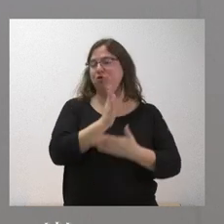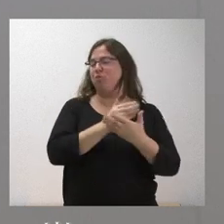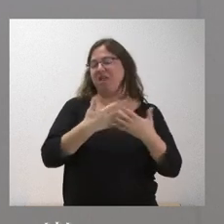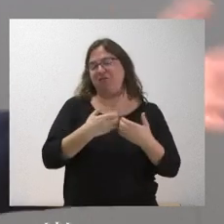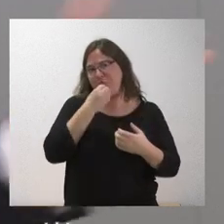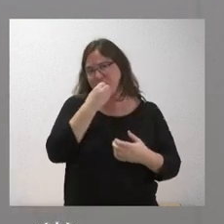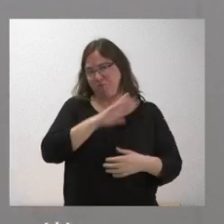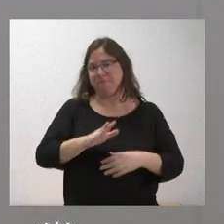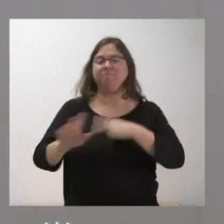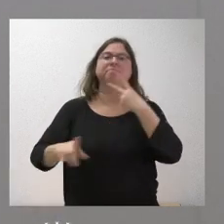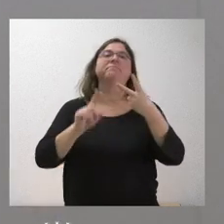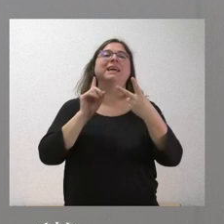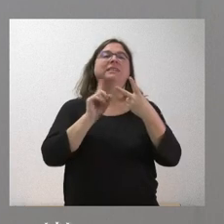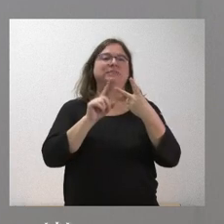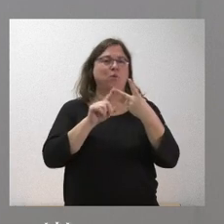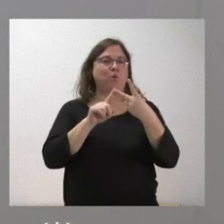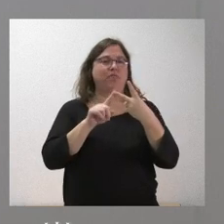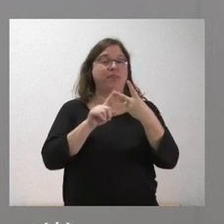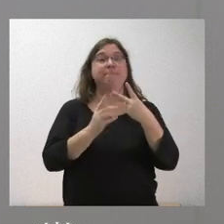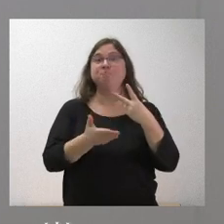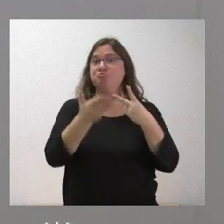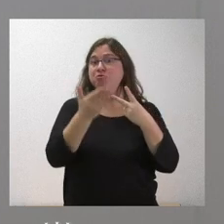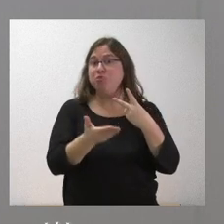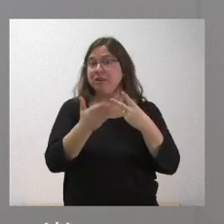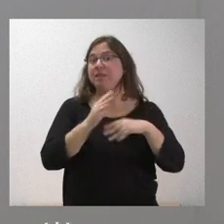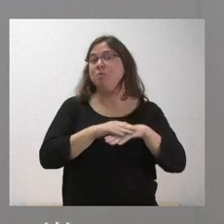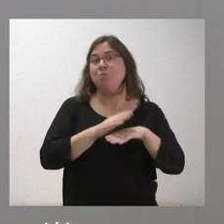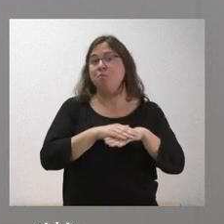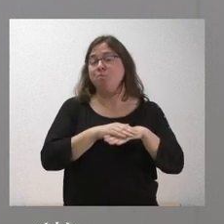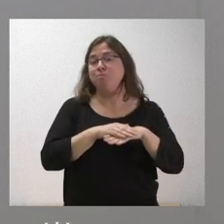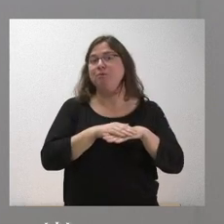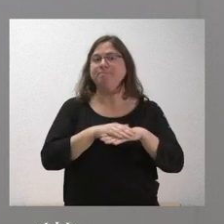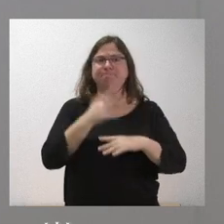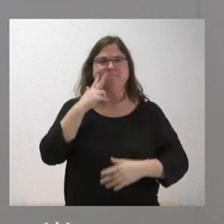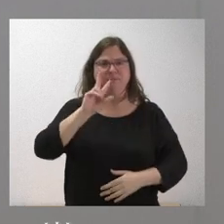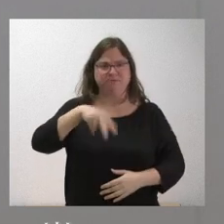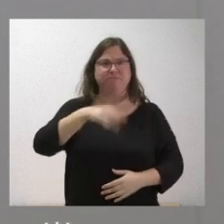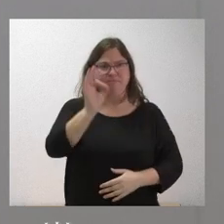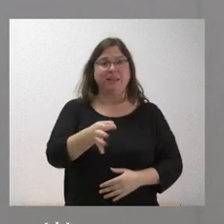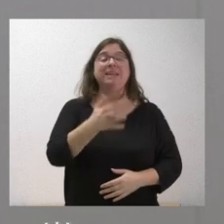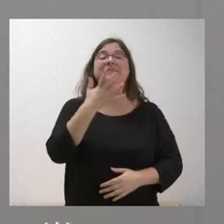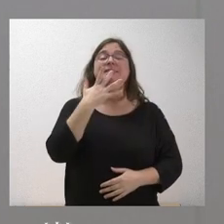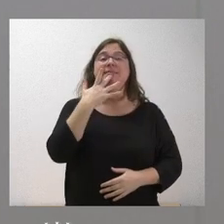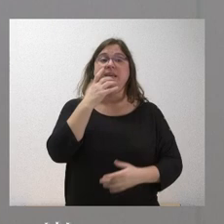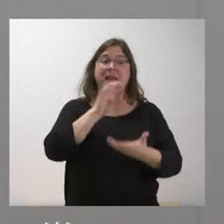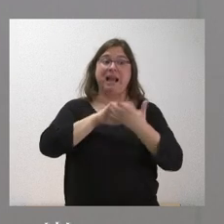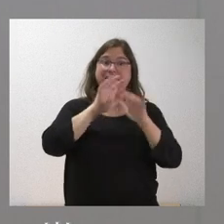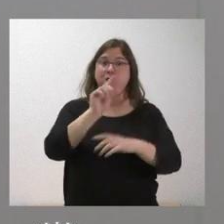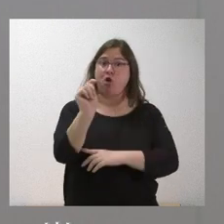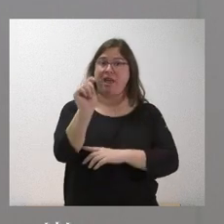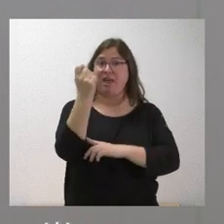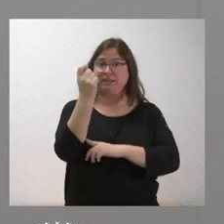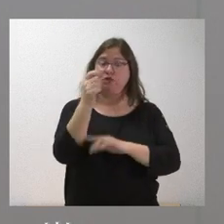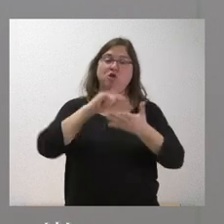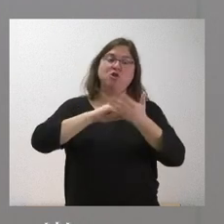bastante bien y la segunda de las preguntas es muy importante porque lógicamente refleja un hecho cierto que es que el éxito de Castilla de León el éxito de nuestro sistema